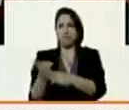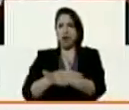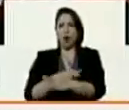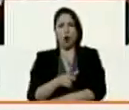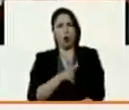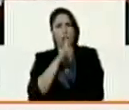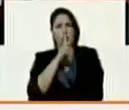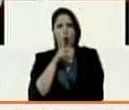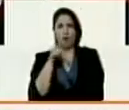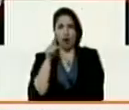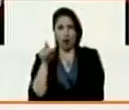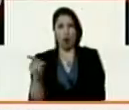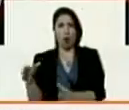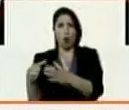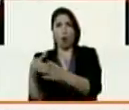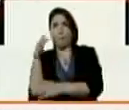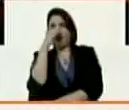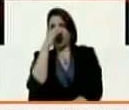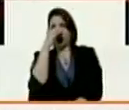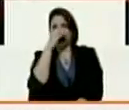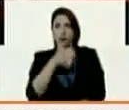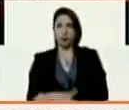ellos.